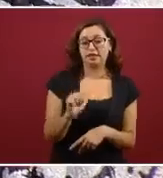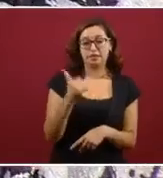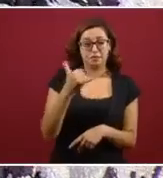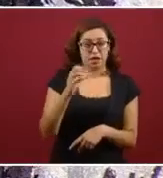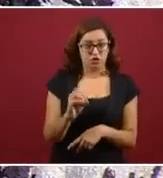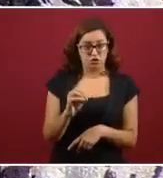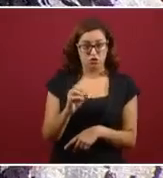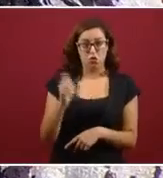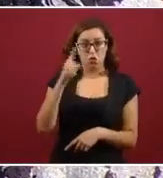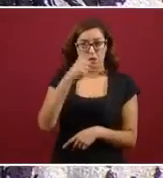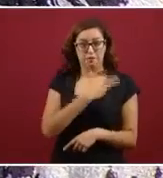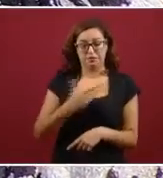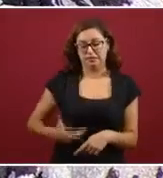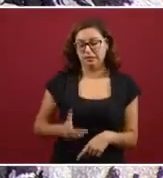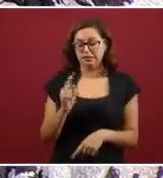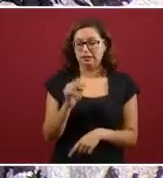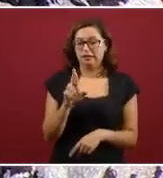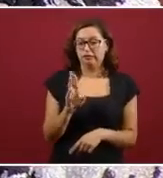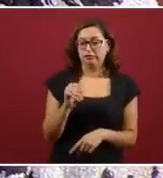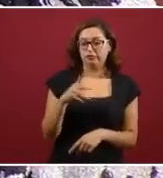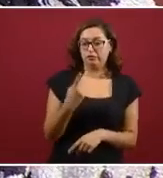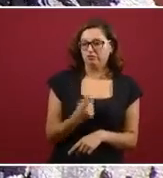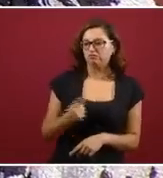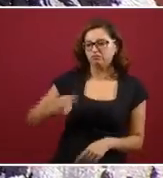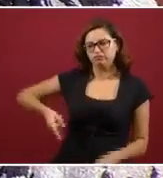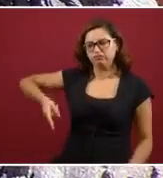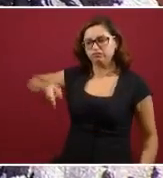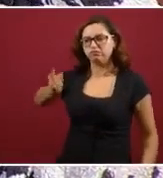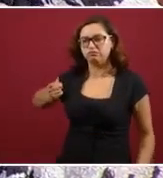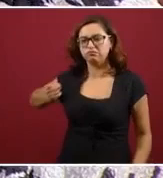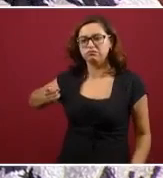cuando el presidente Trump también